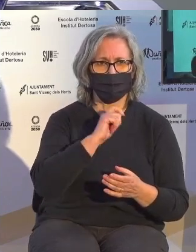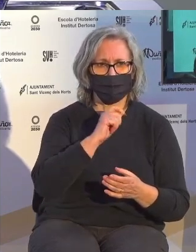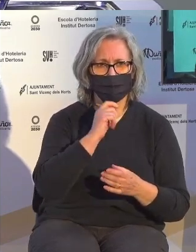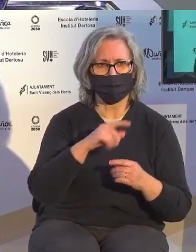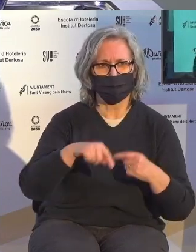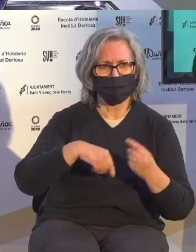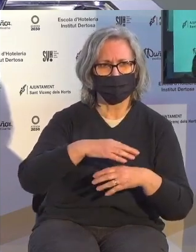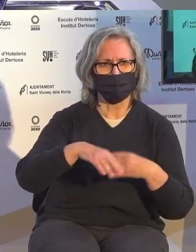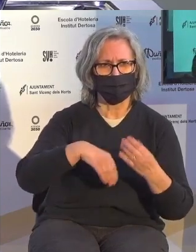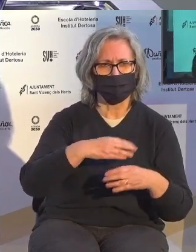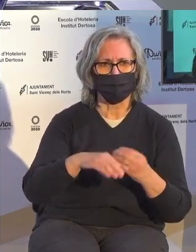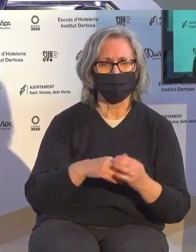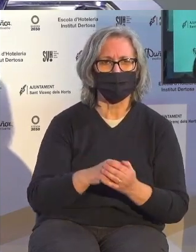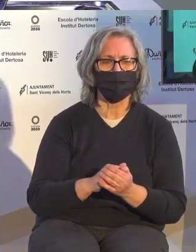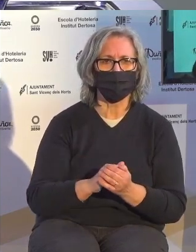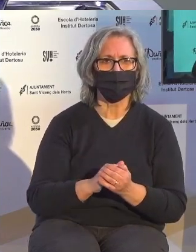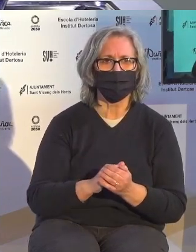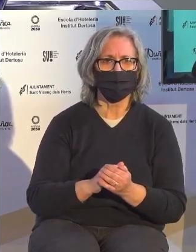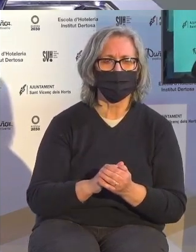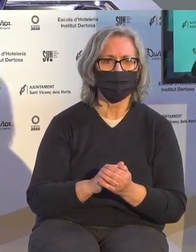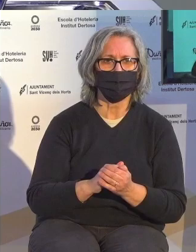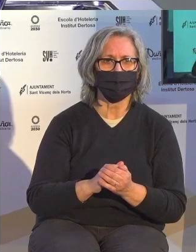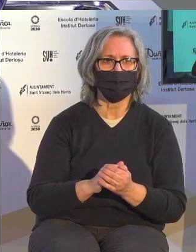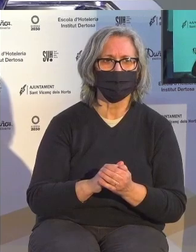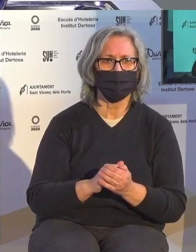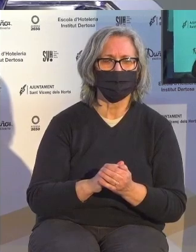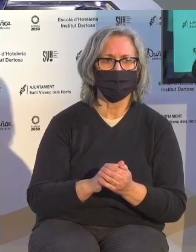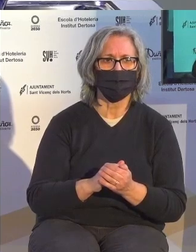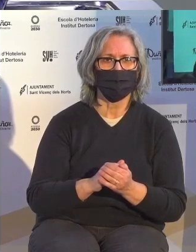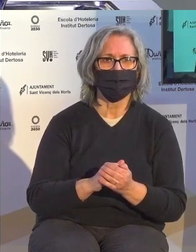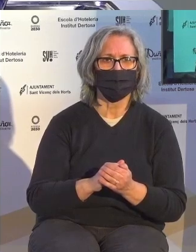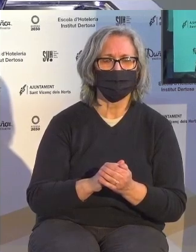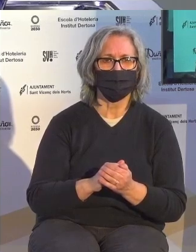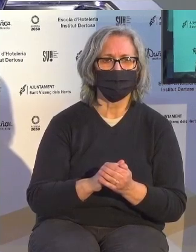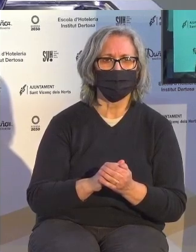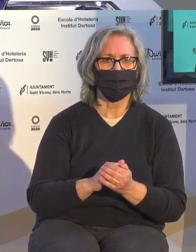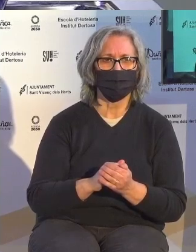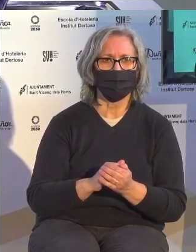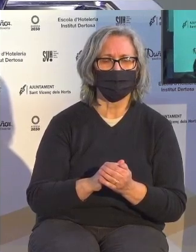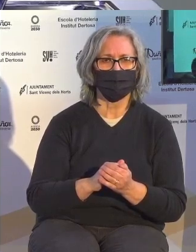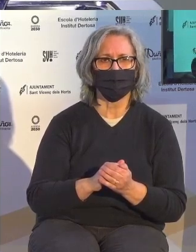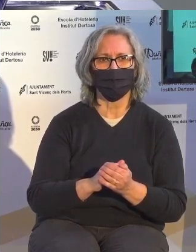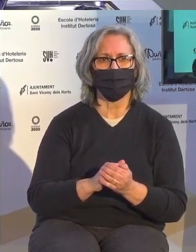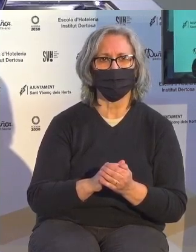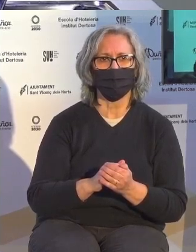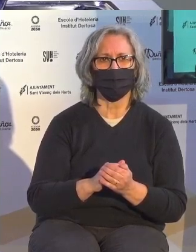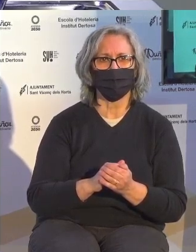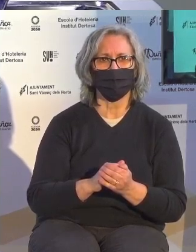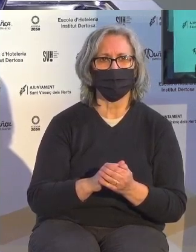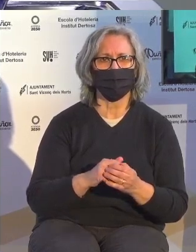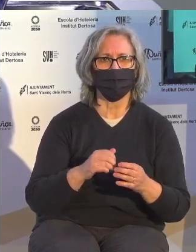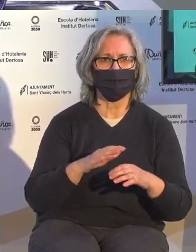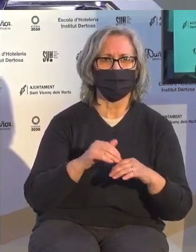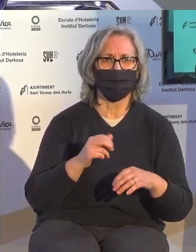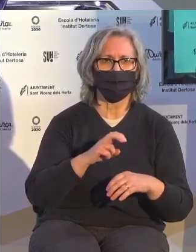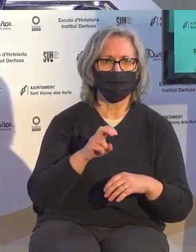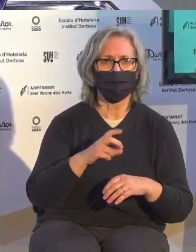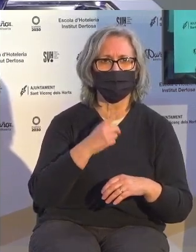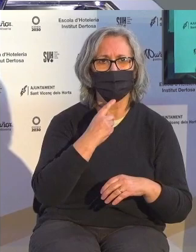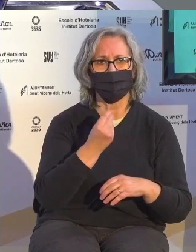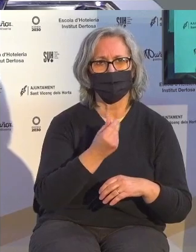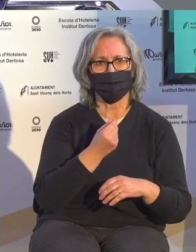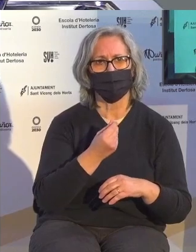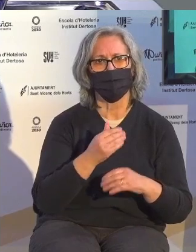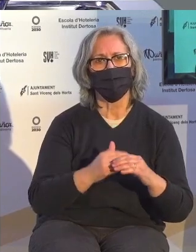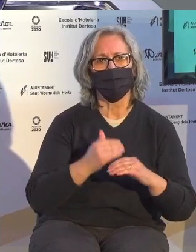están dip en chocolate eso también poder adicionar un poquito más de sabor y podéis adicionar